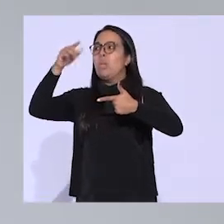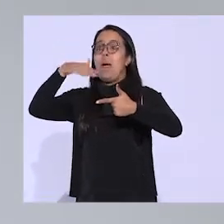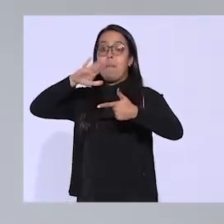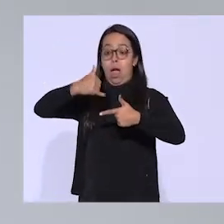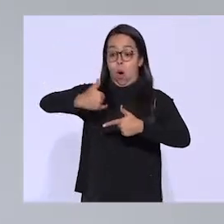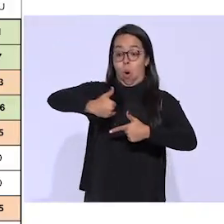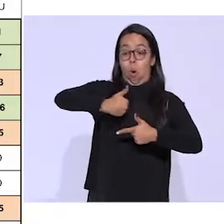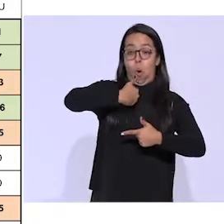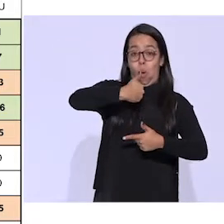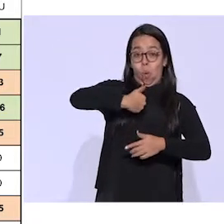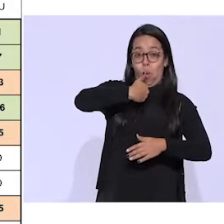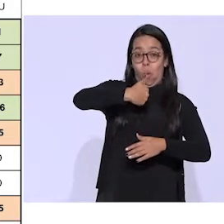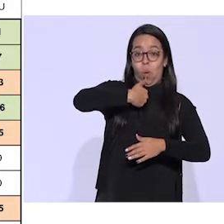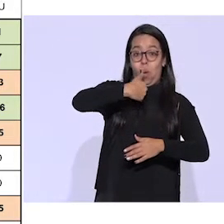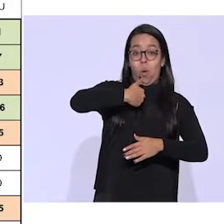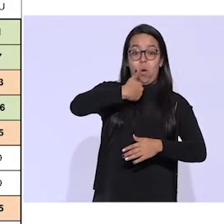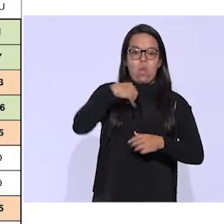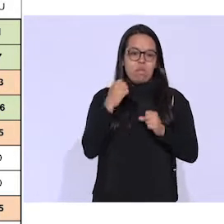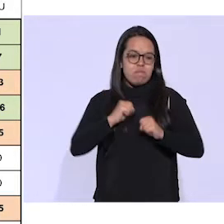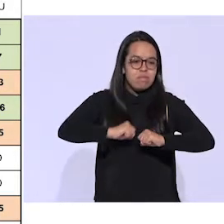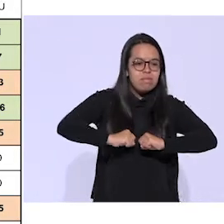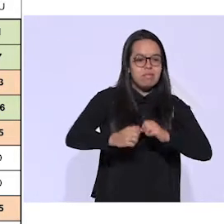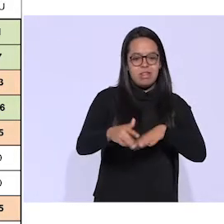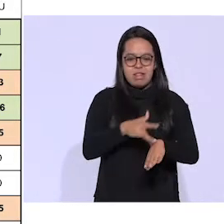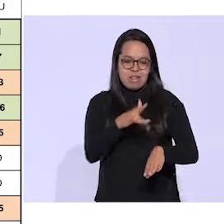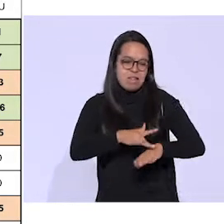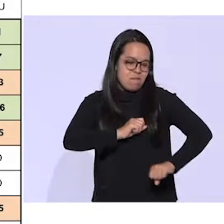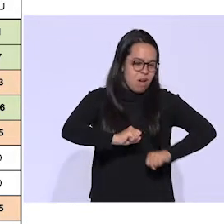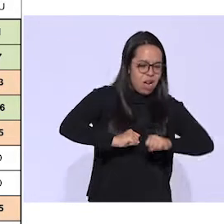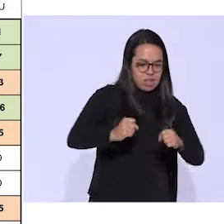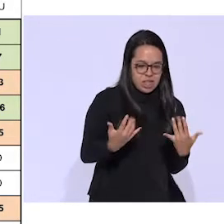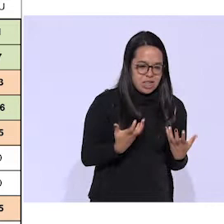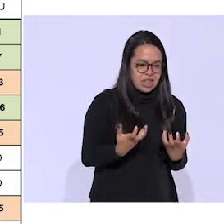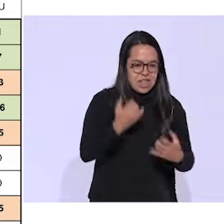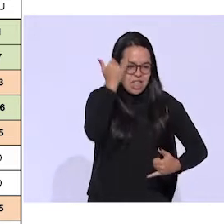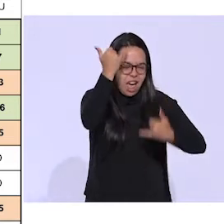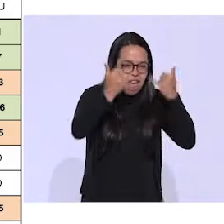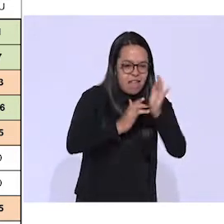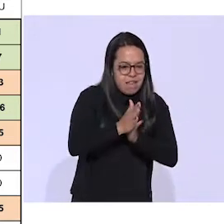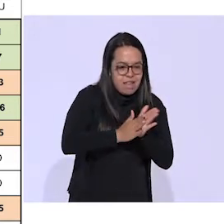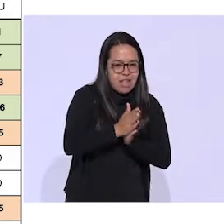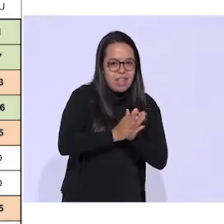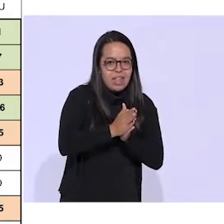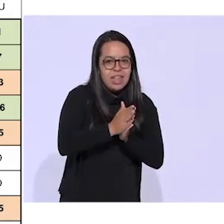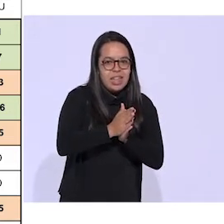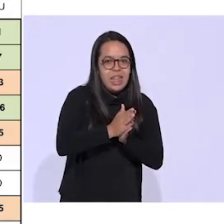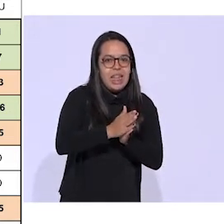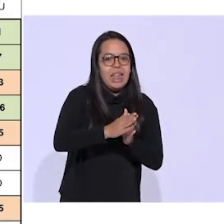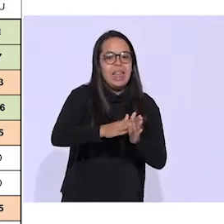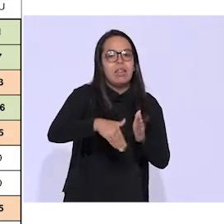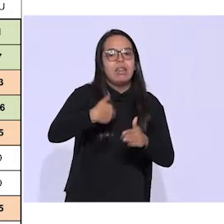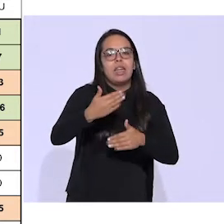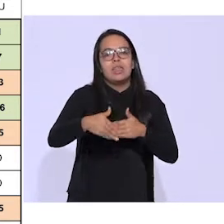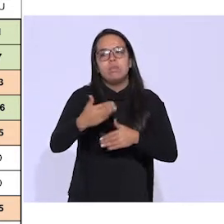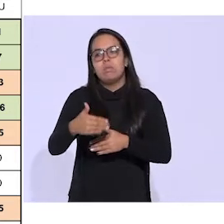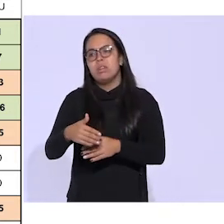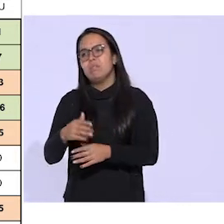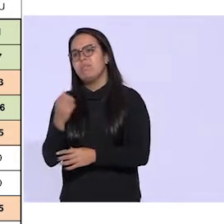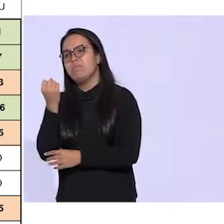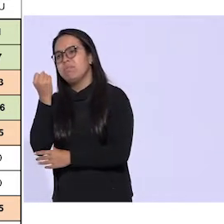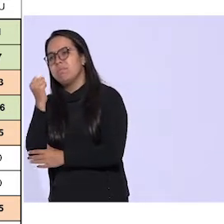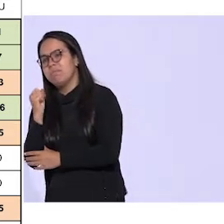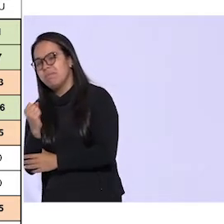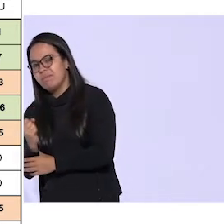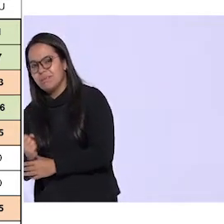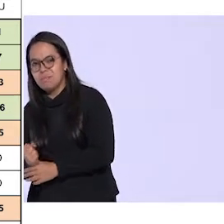joven eres, más ganas le pones, más valor añadido. Luego hay una especie de valle, y luego vuelve a haber otra vez otro crecimiento,